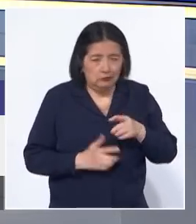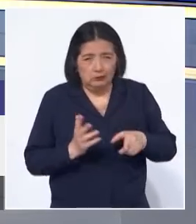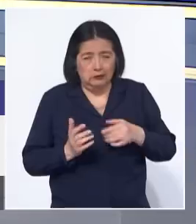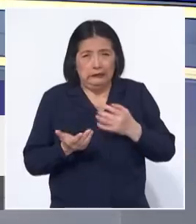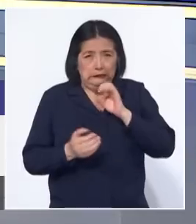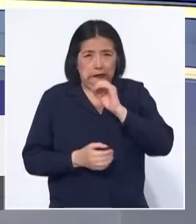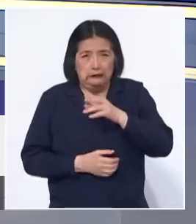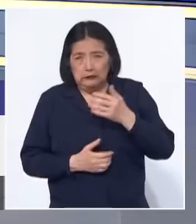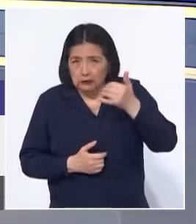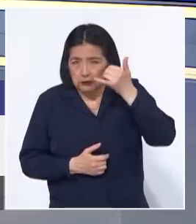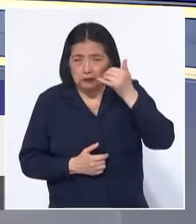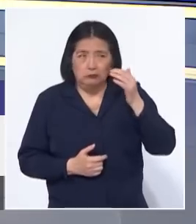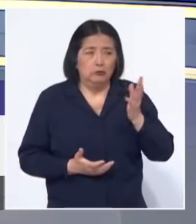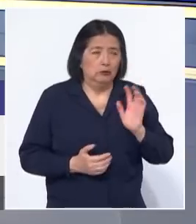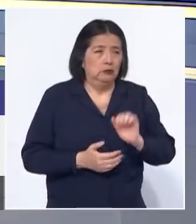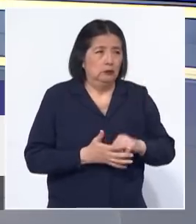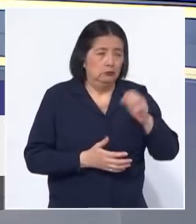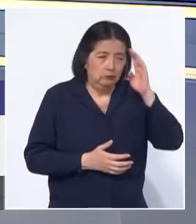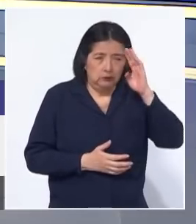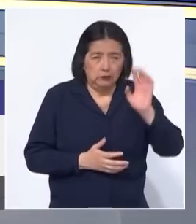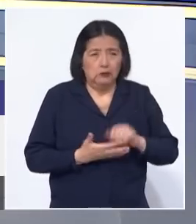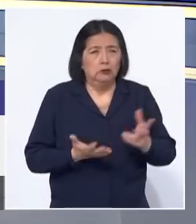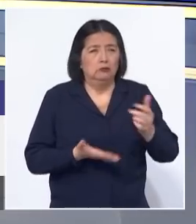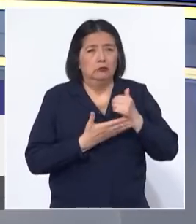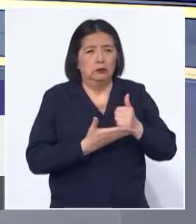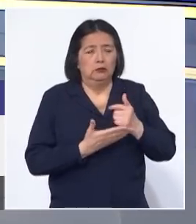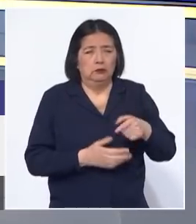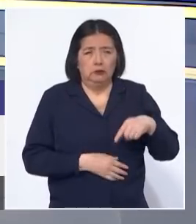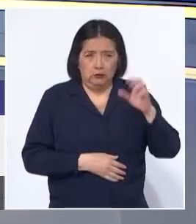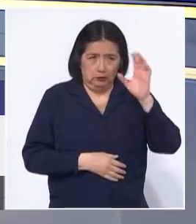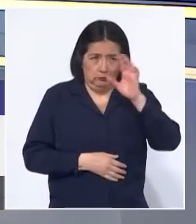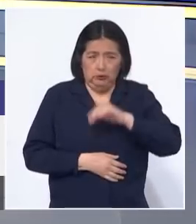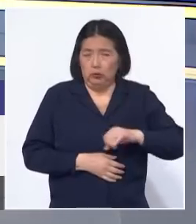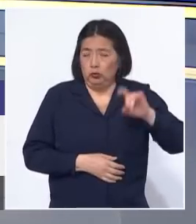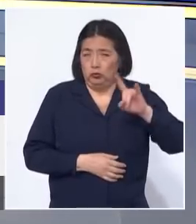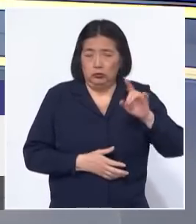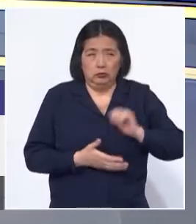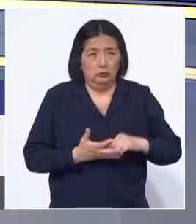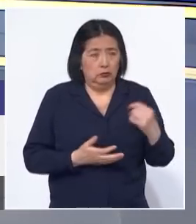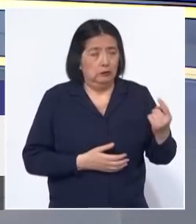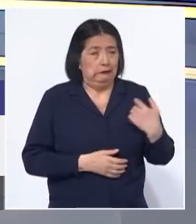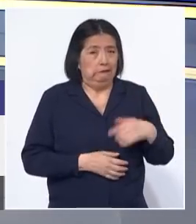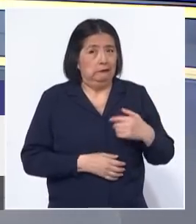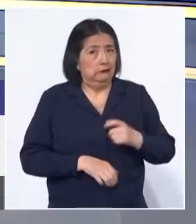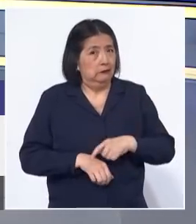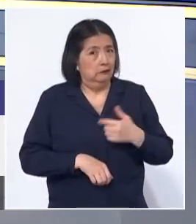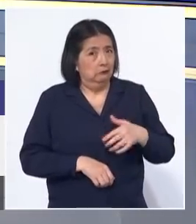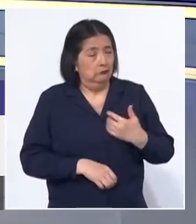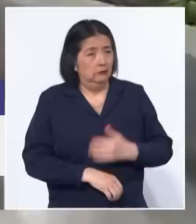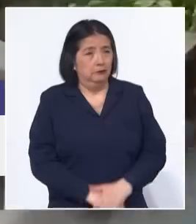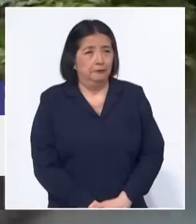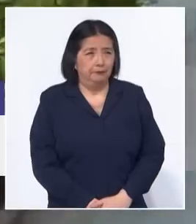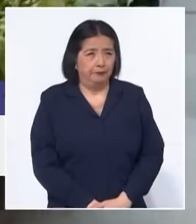de alerta a la policía. ¿Cómo podemos ayudar en esta búsqueda urgente donde cada minuto cuenta?